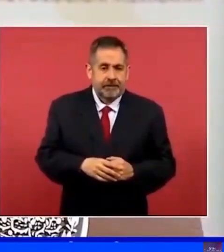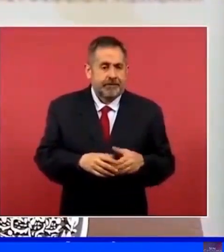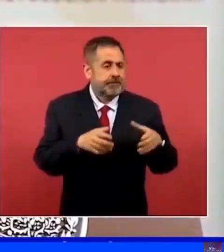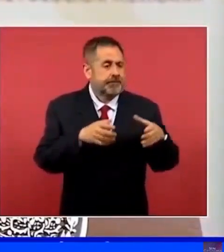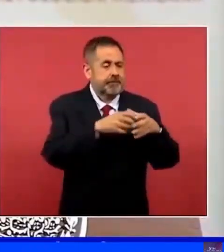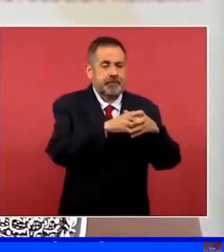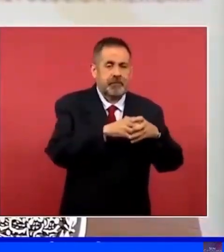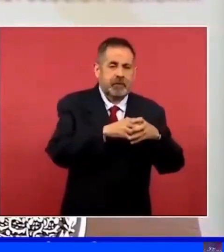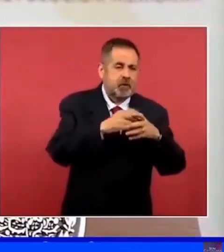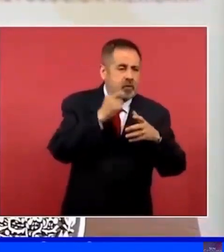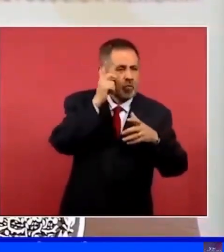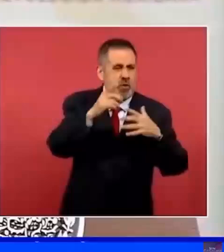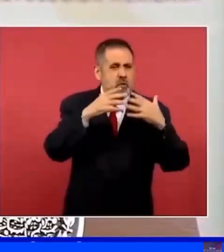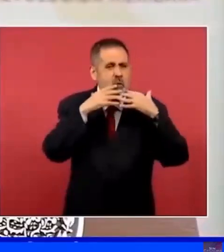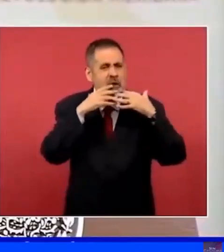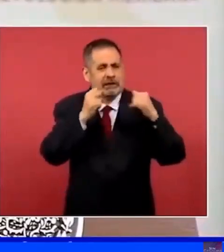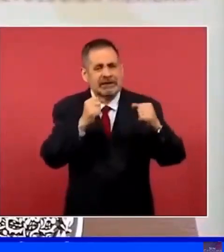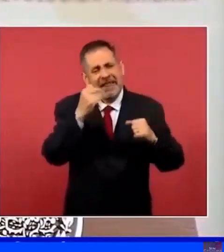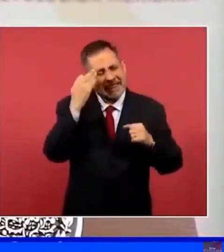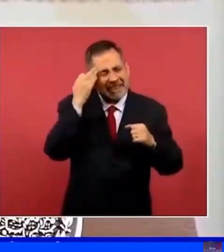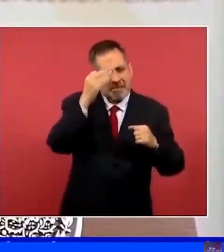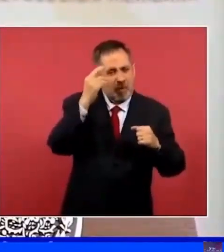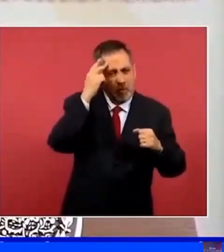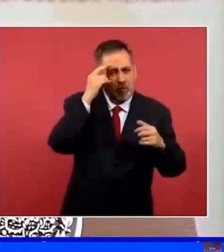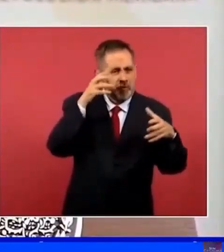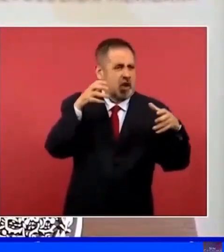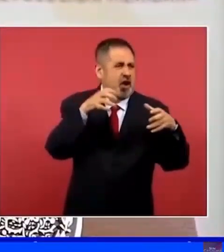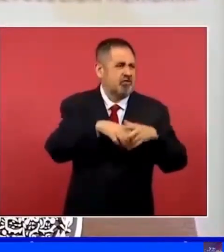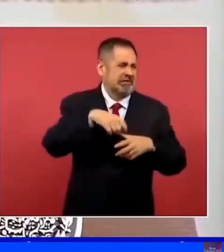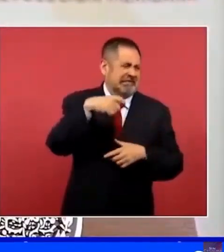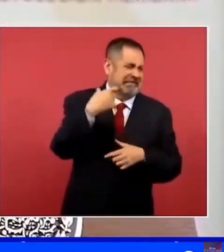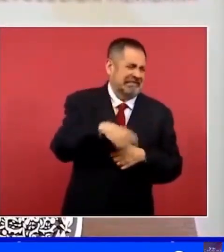hacendados porfiristas,